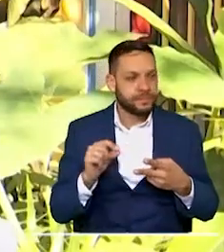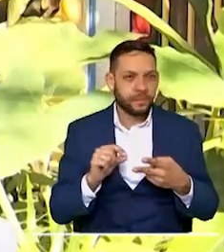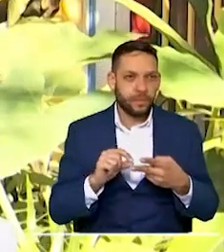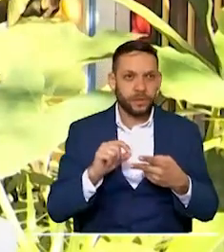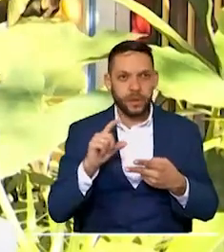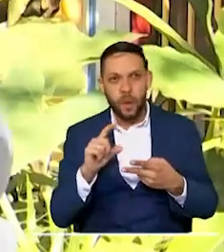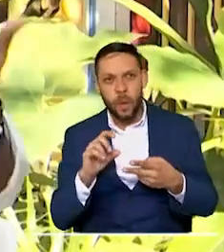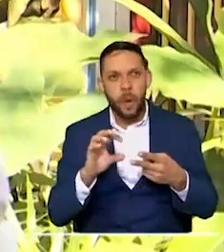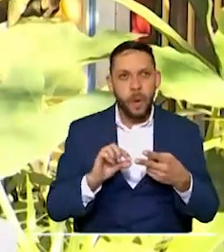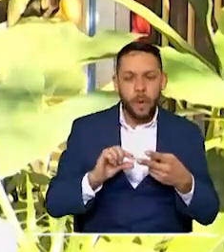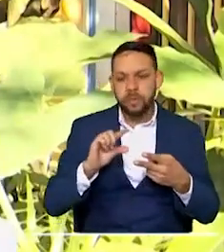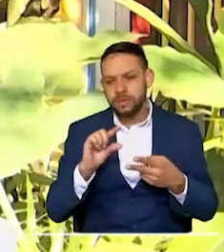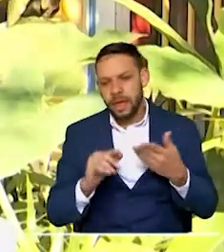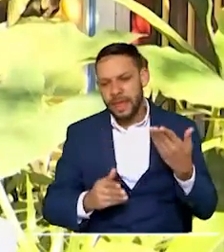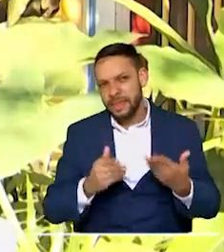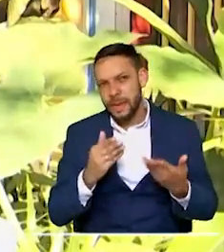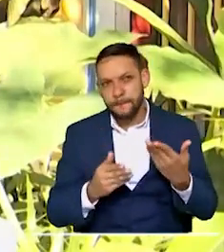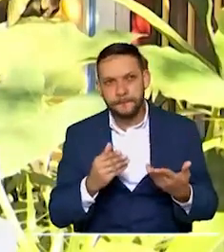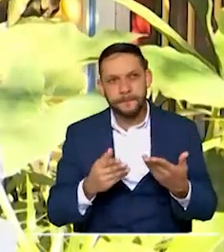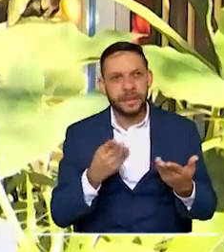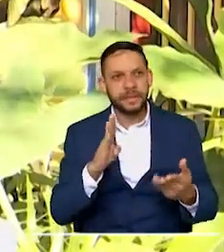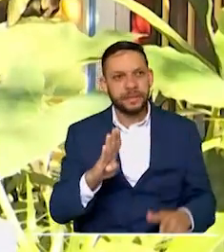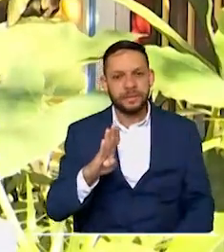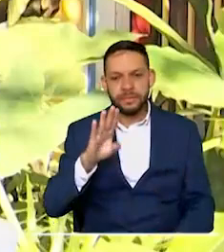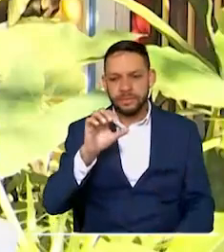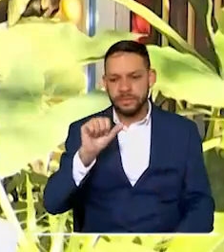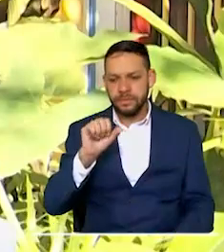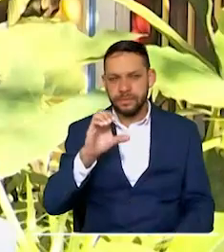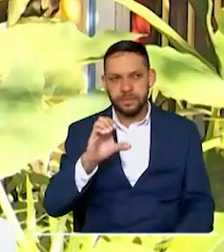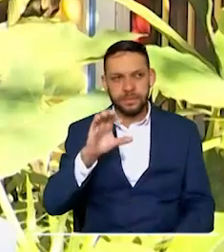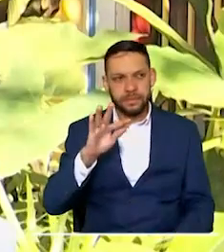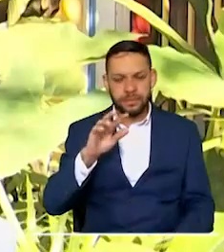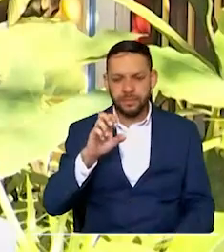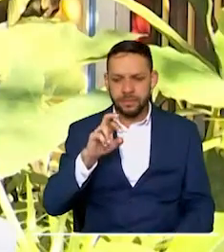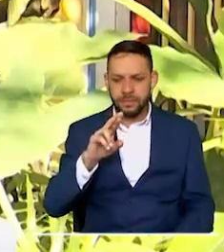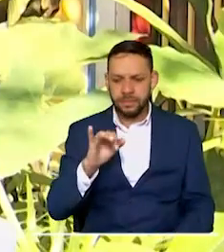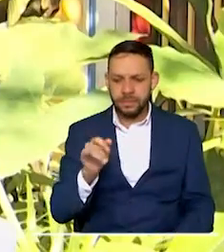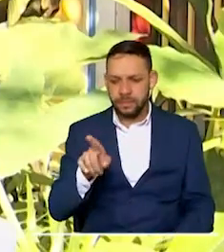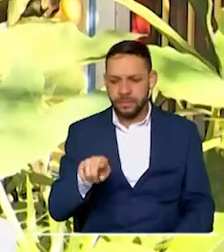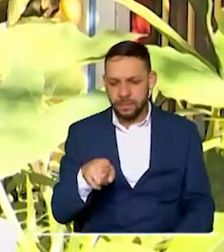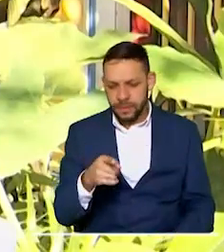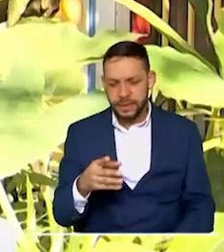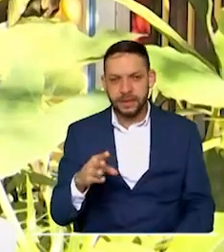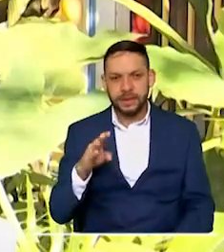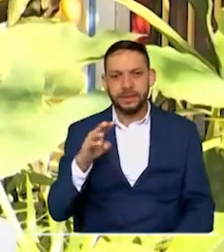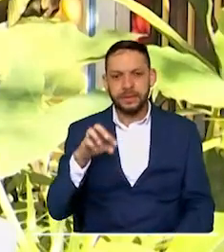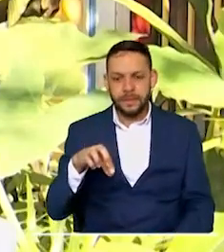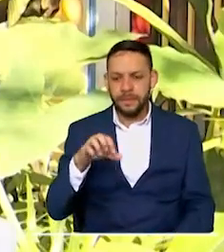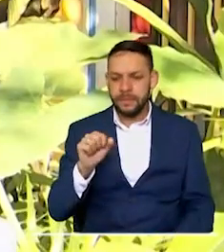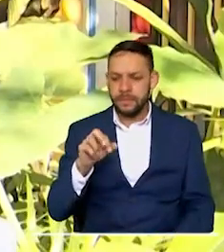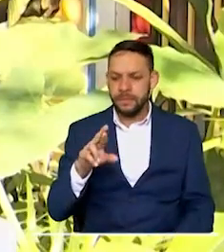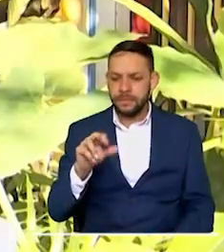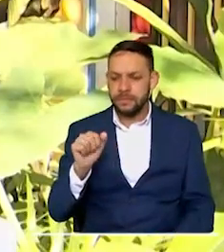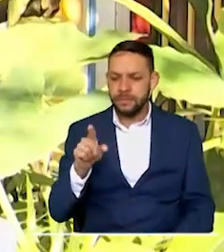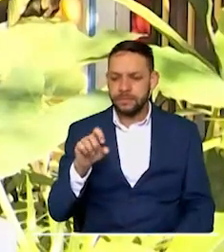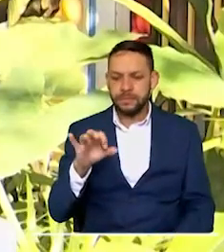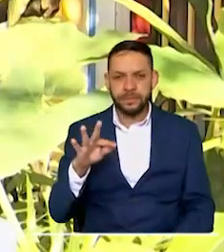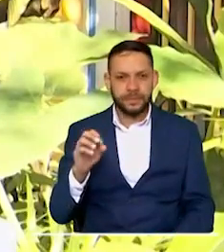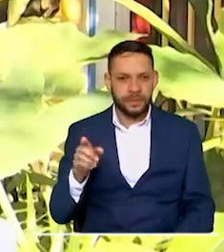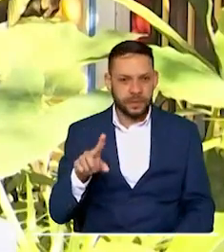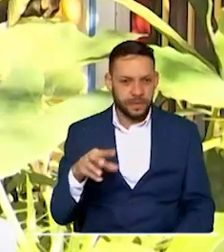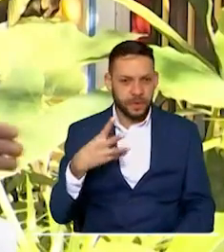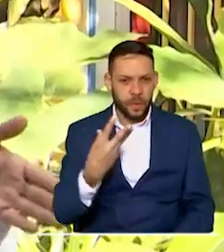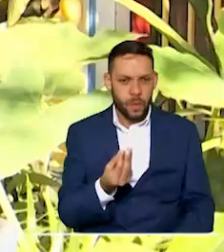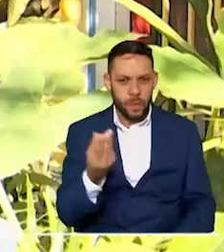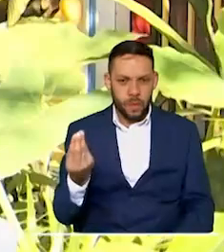crecimiento o no hay de bacterias, de parásitos, y de esta forma pues ampliar la información. Dentro de estos